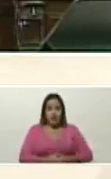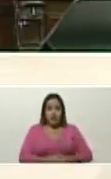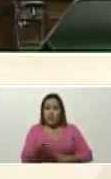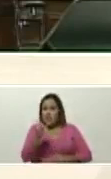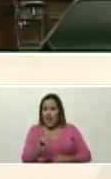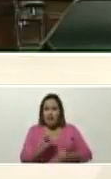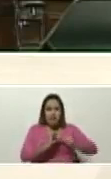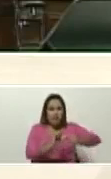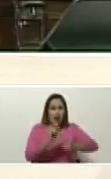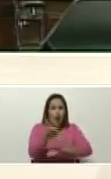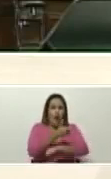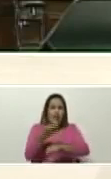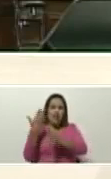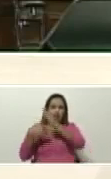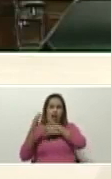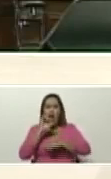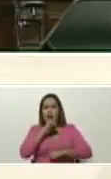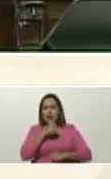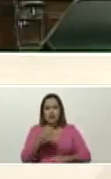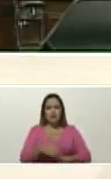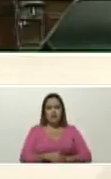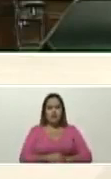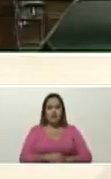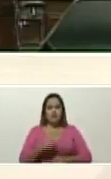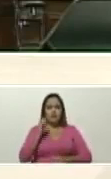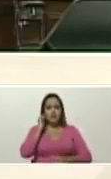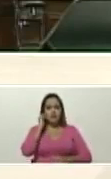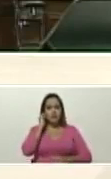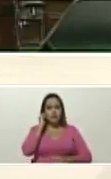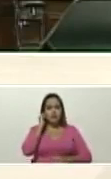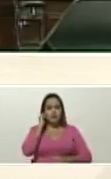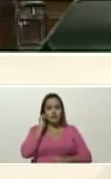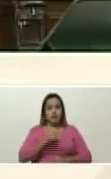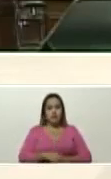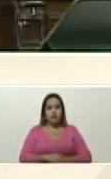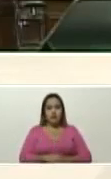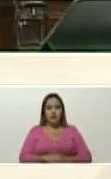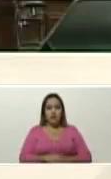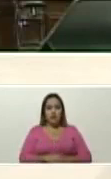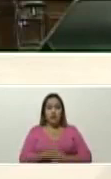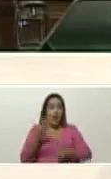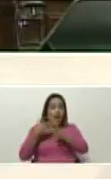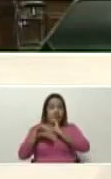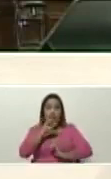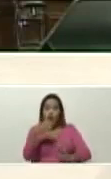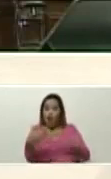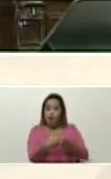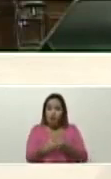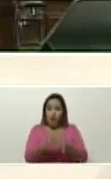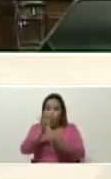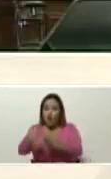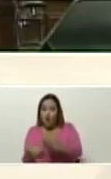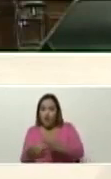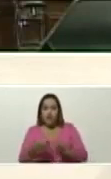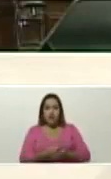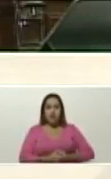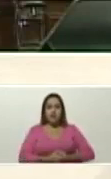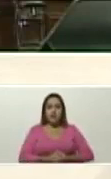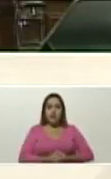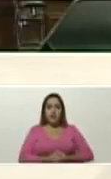todavía la Cuarta República, la antigua élite de la oligarquía corrupta de